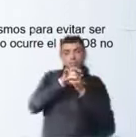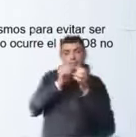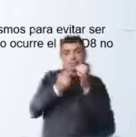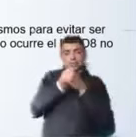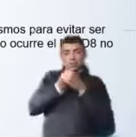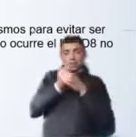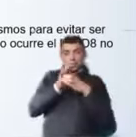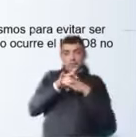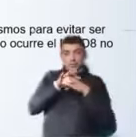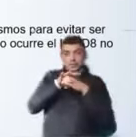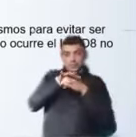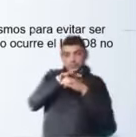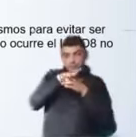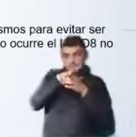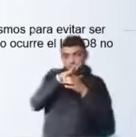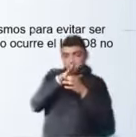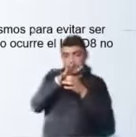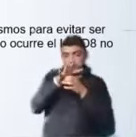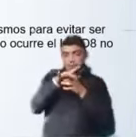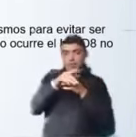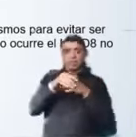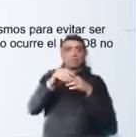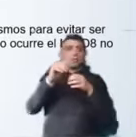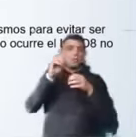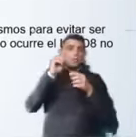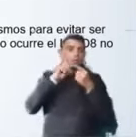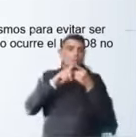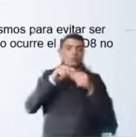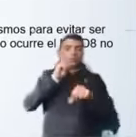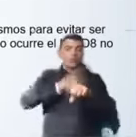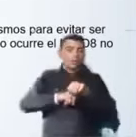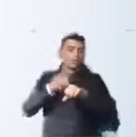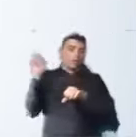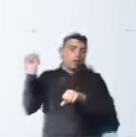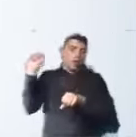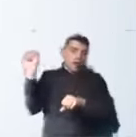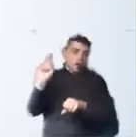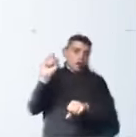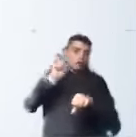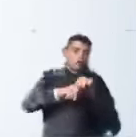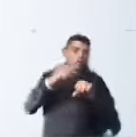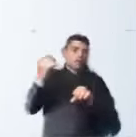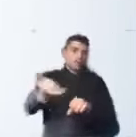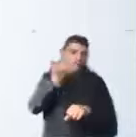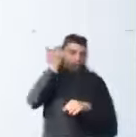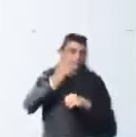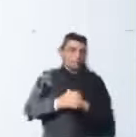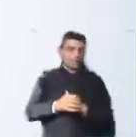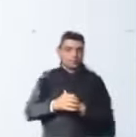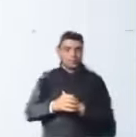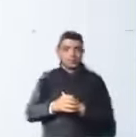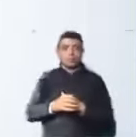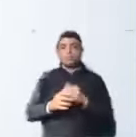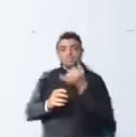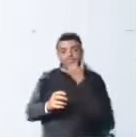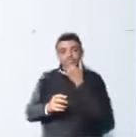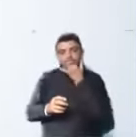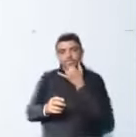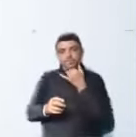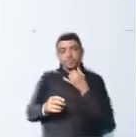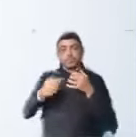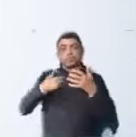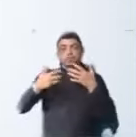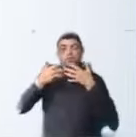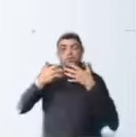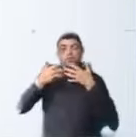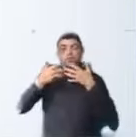poder perpetuarse en el tiempo y poder quedarse más tiempo en la célula. Y cuando eso pasa, nuestro sistema de defensas tiene unas células